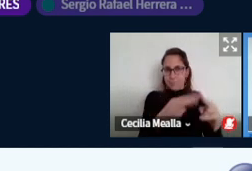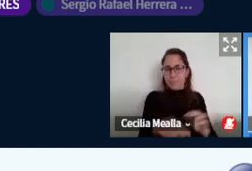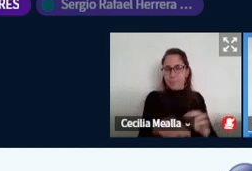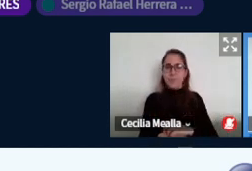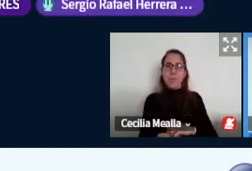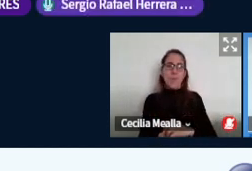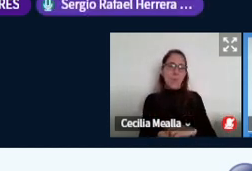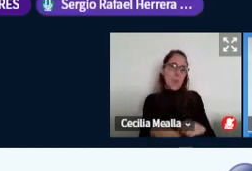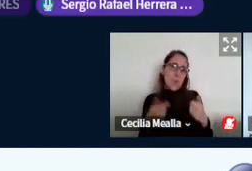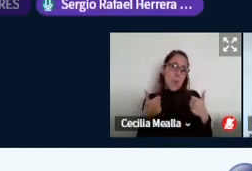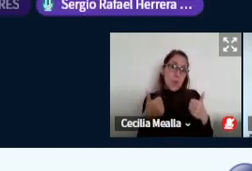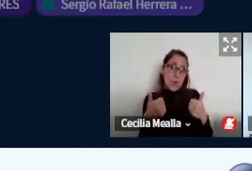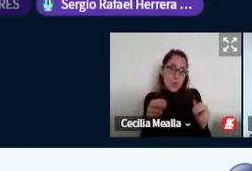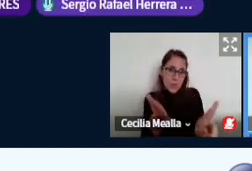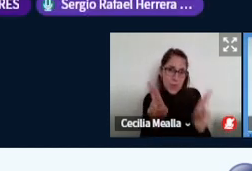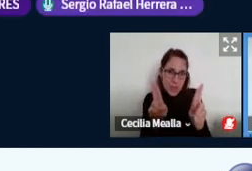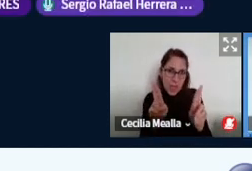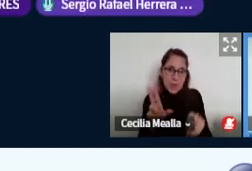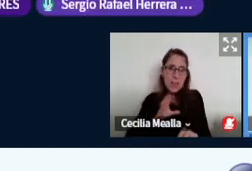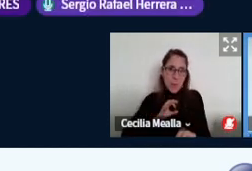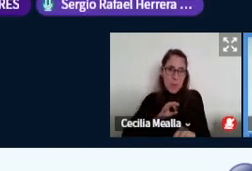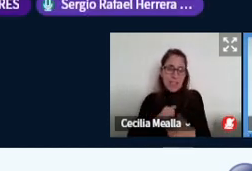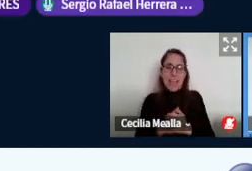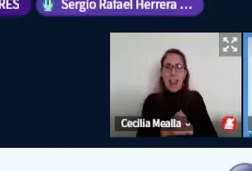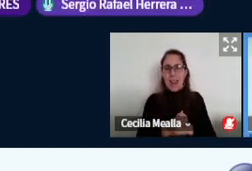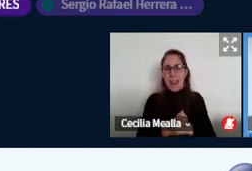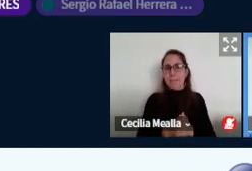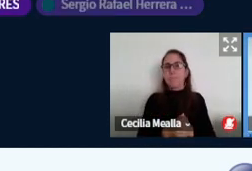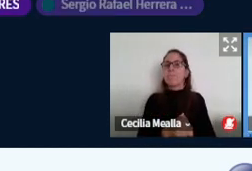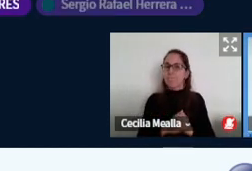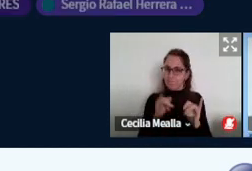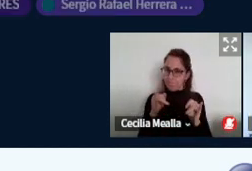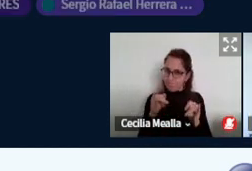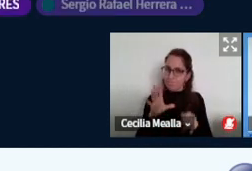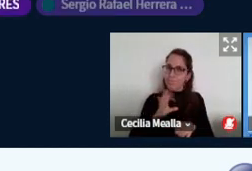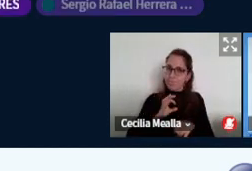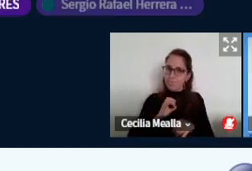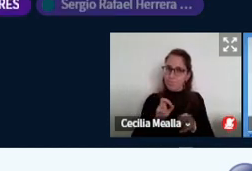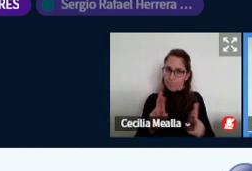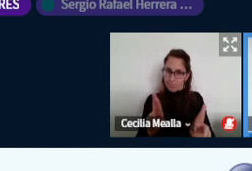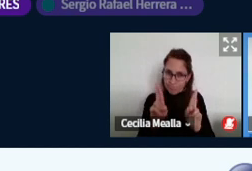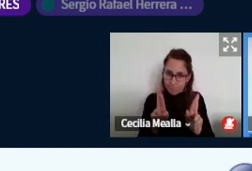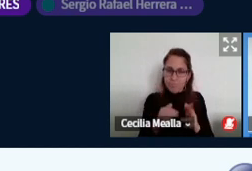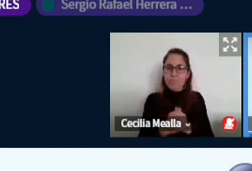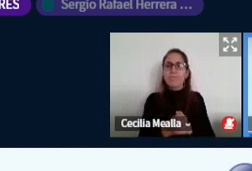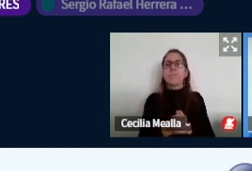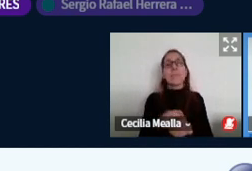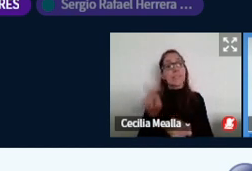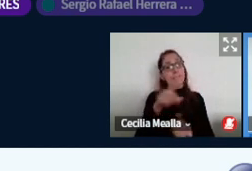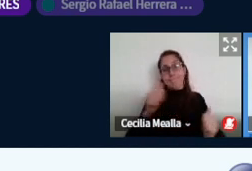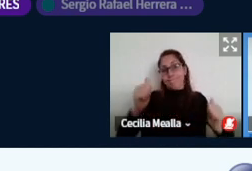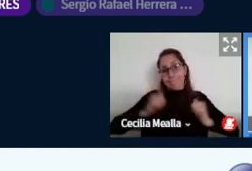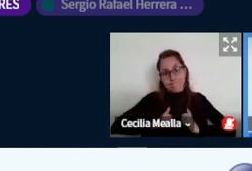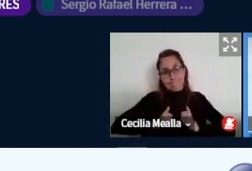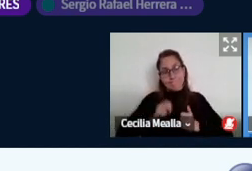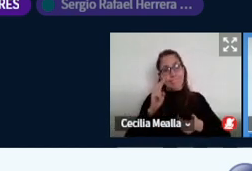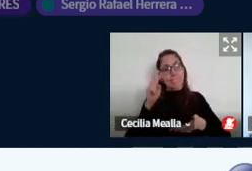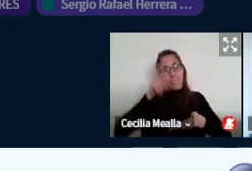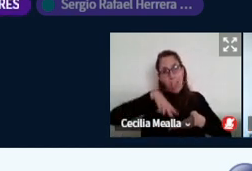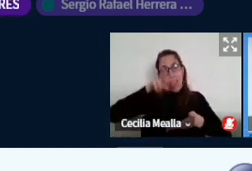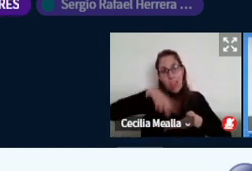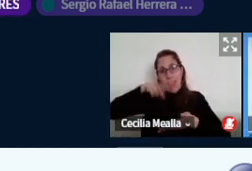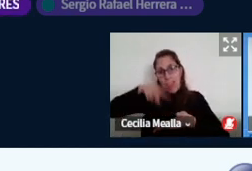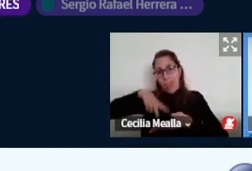Bueno, Éxitos chicos, en el muchas parcial. gracias. Éxitos en el parcial. Póngale mucha silla, mucha